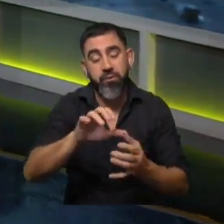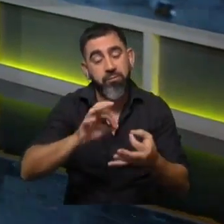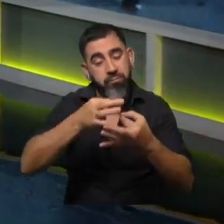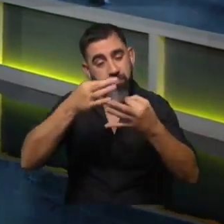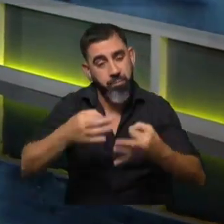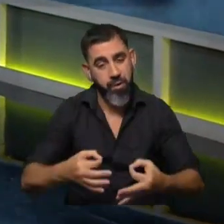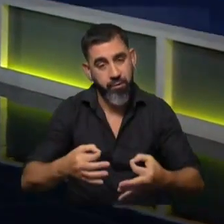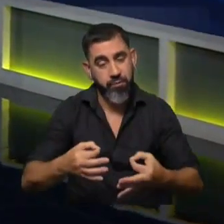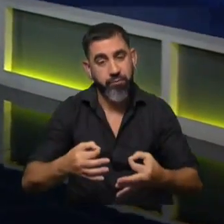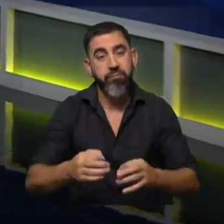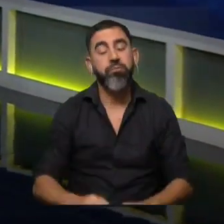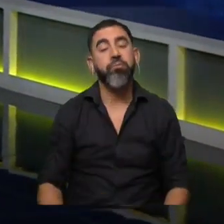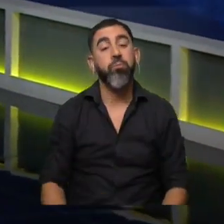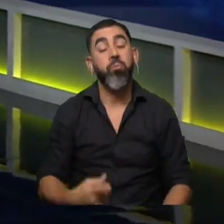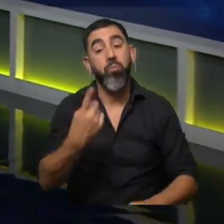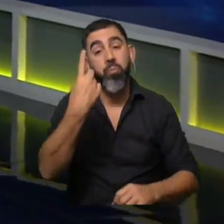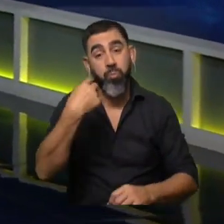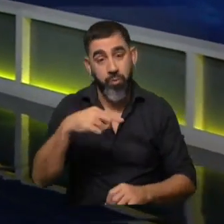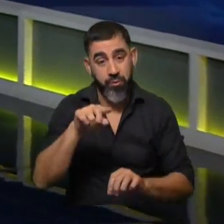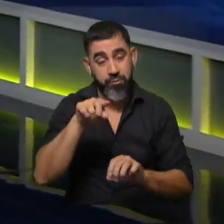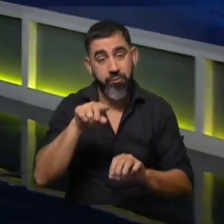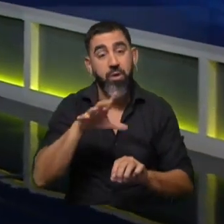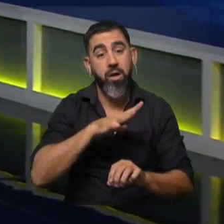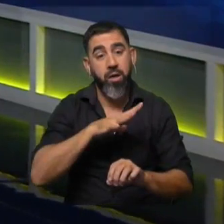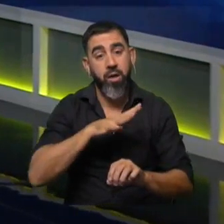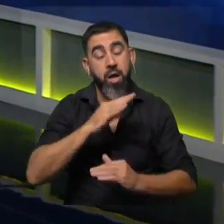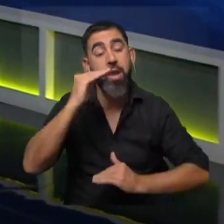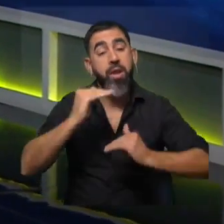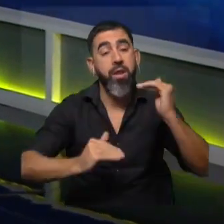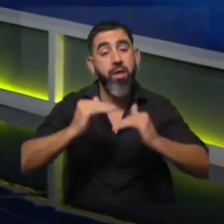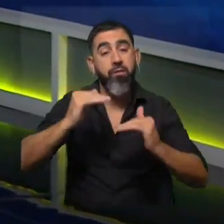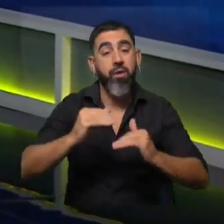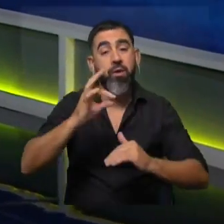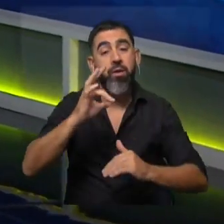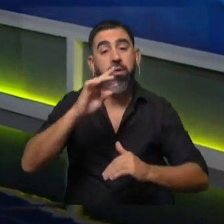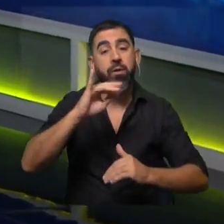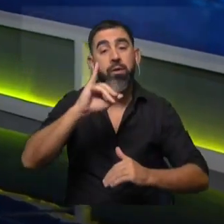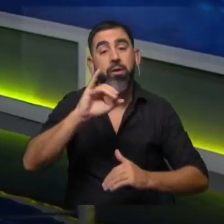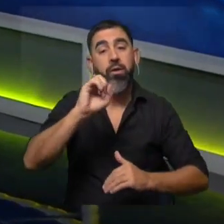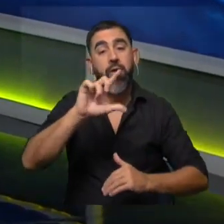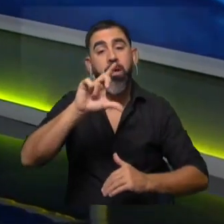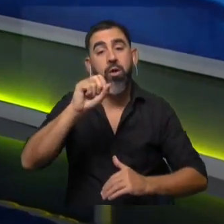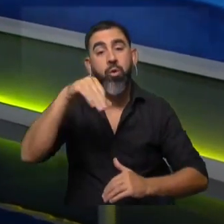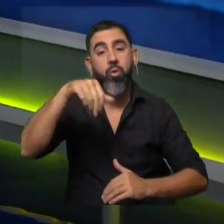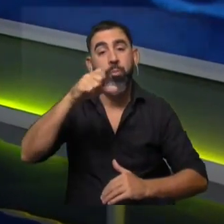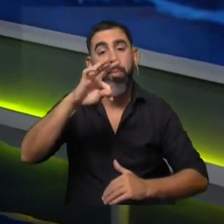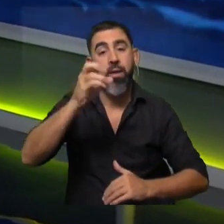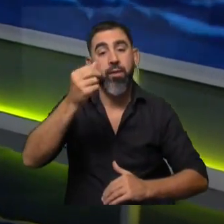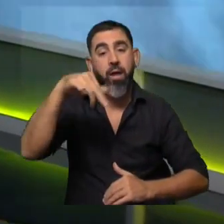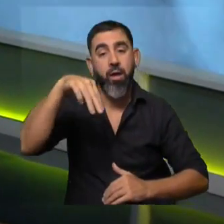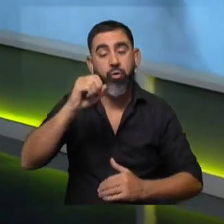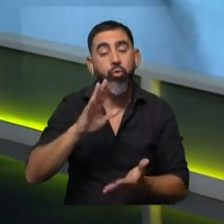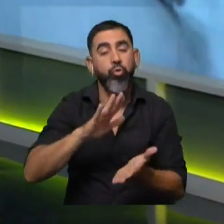adecuadas. Justamente por esto último, cuenta con elevados niveles de trialometanos. En Sobreciencia, hace algunas